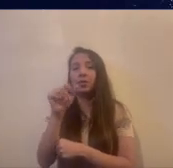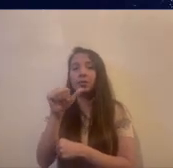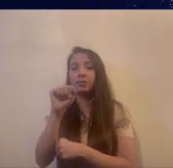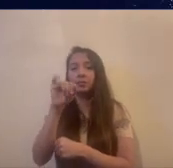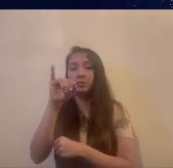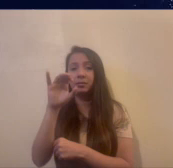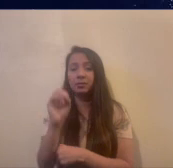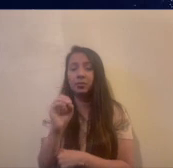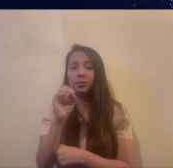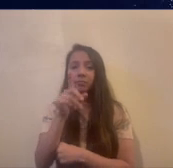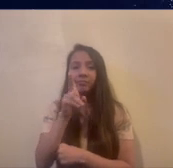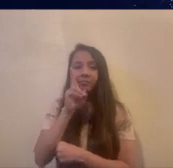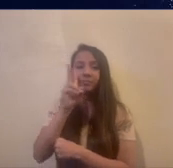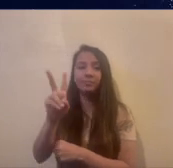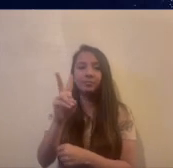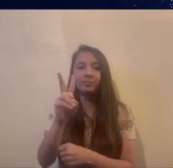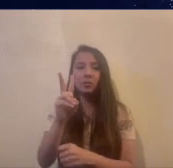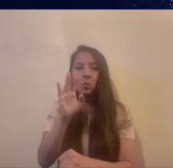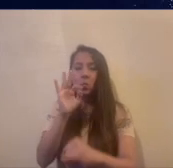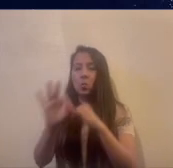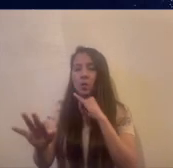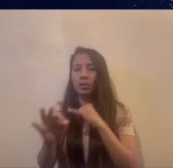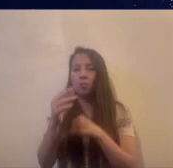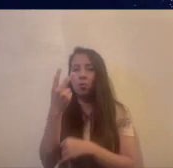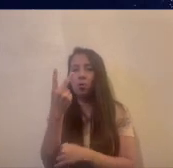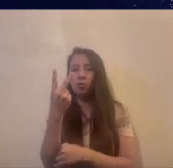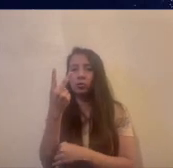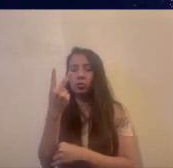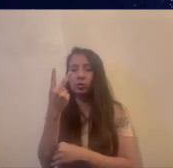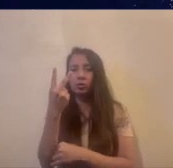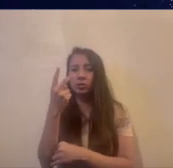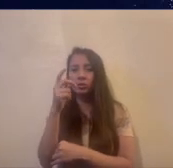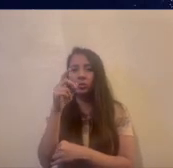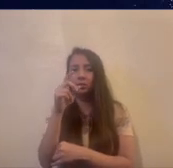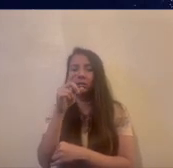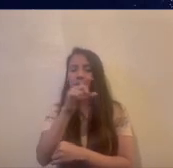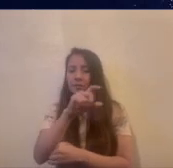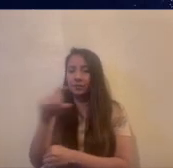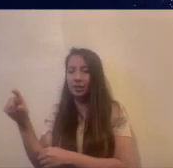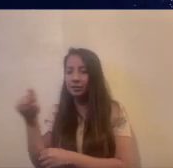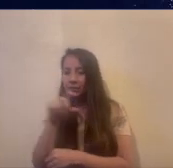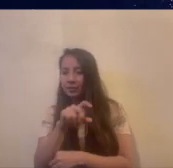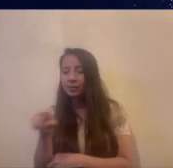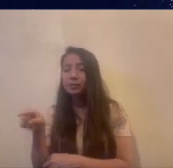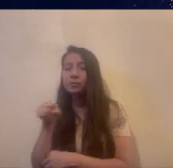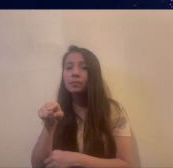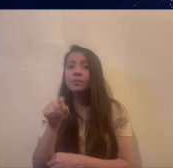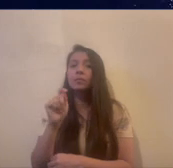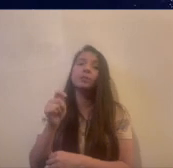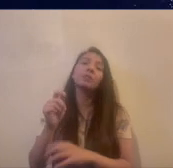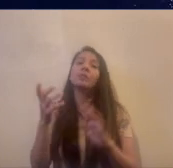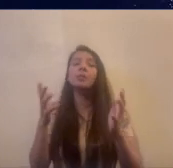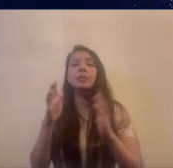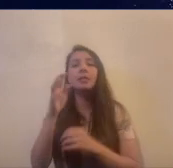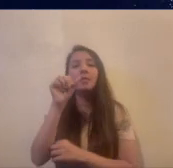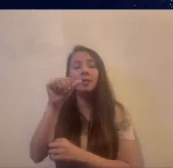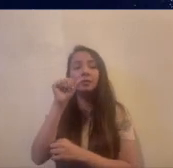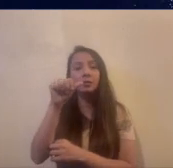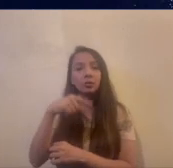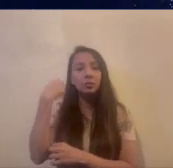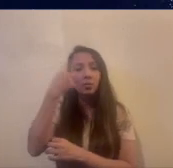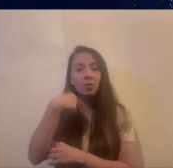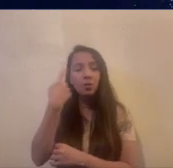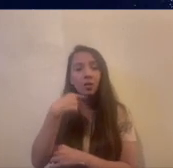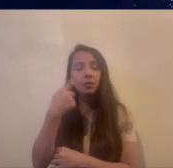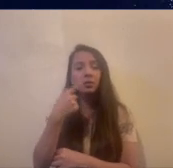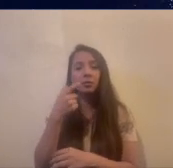potasio, donde se puede ver en las dos últimas filas que corresponden al vacío aplicado durante 16 horas y